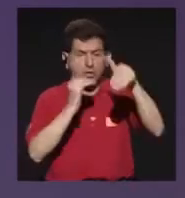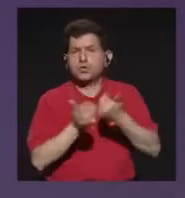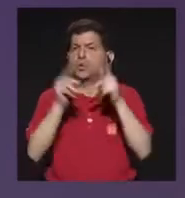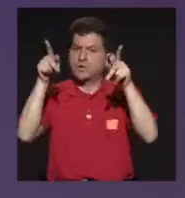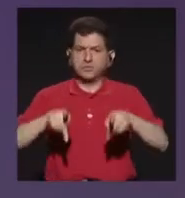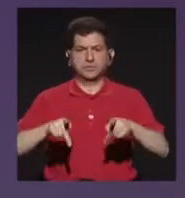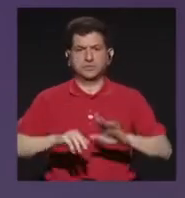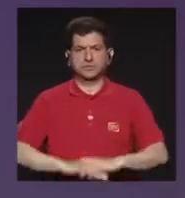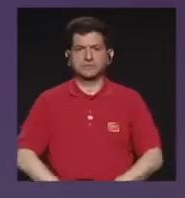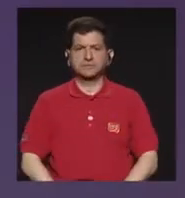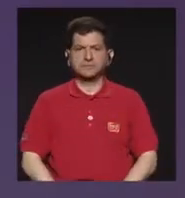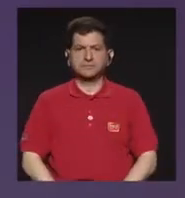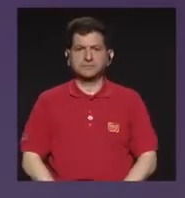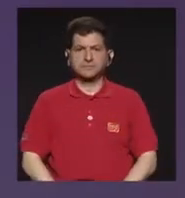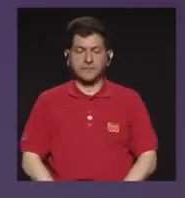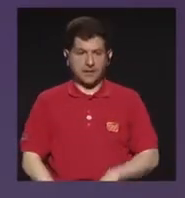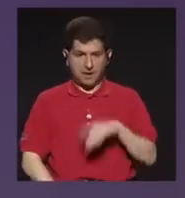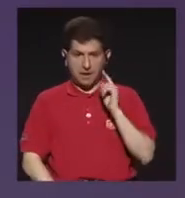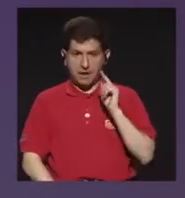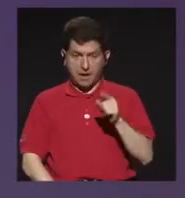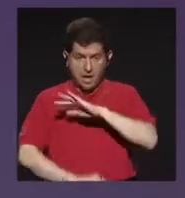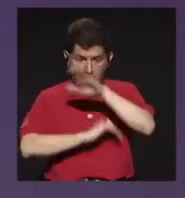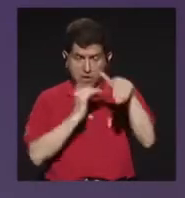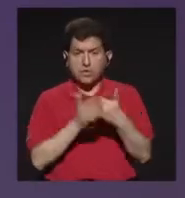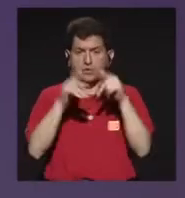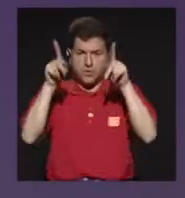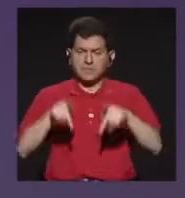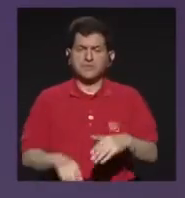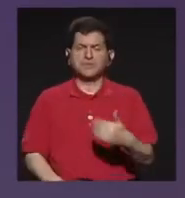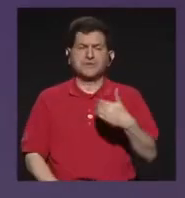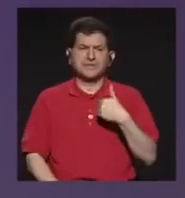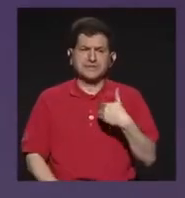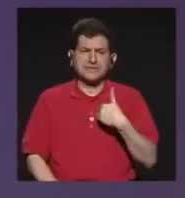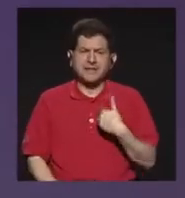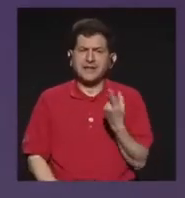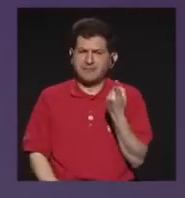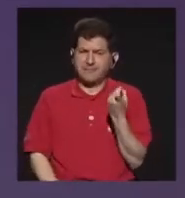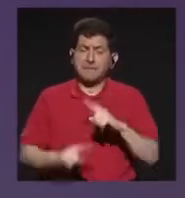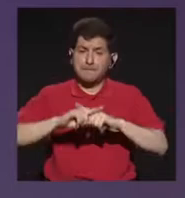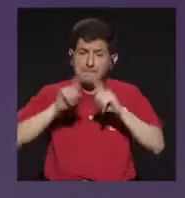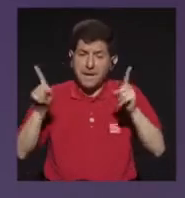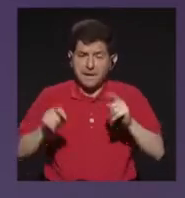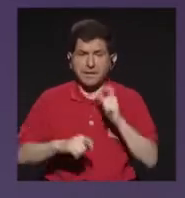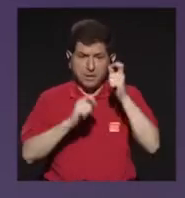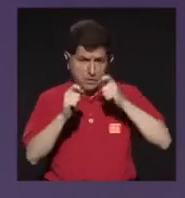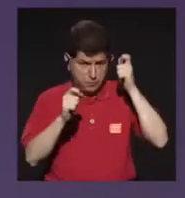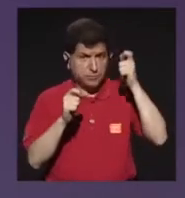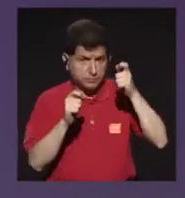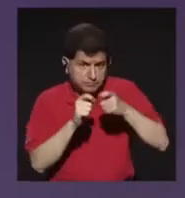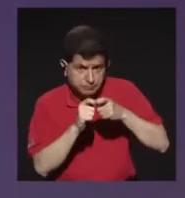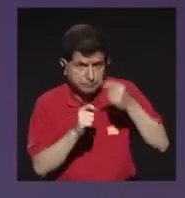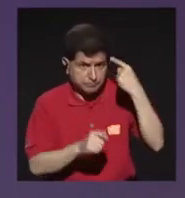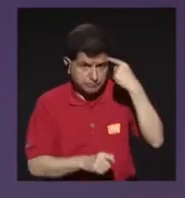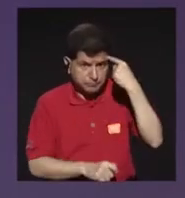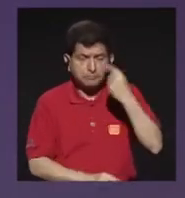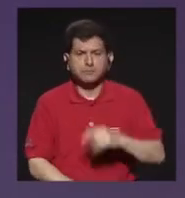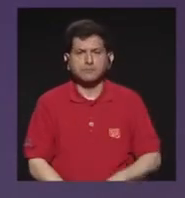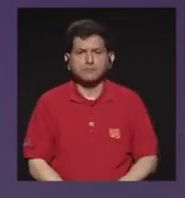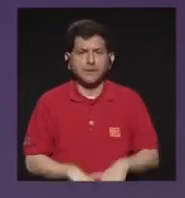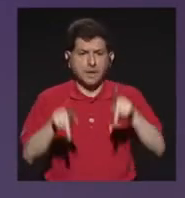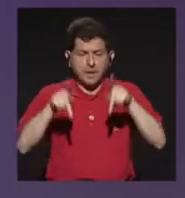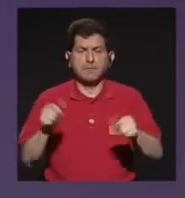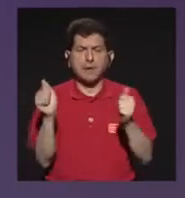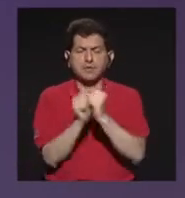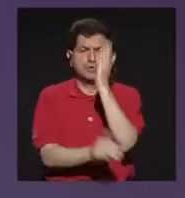todas. O sea, es algo en lo que todos y todas tenemos carencias. Pero bueno, específicamente en personas